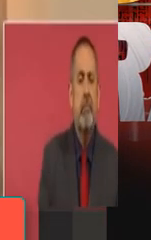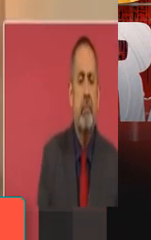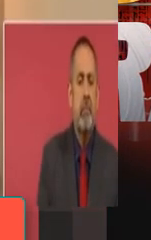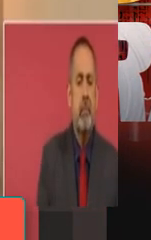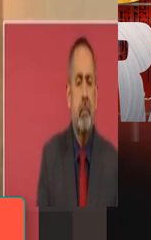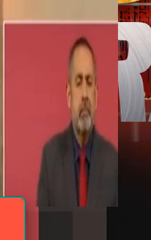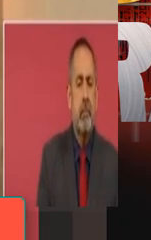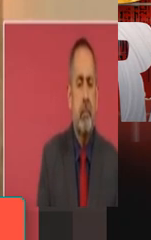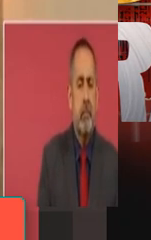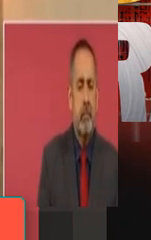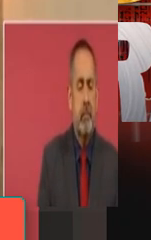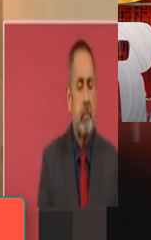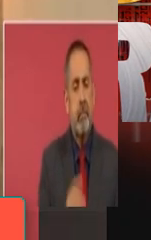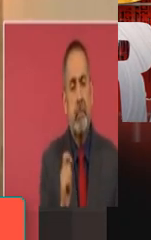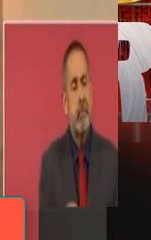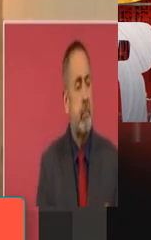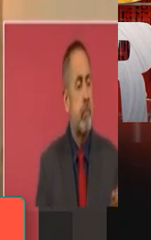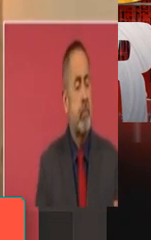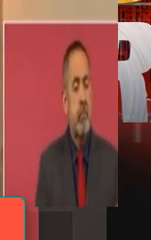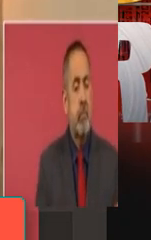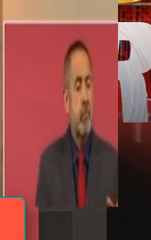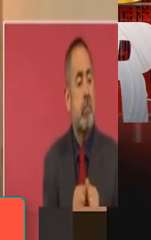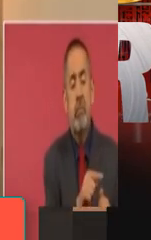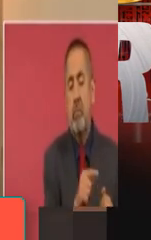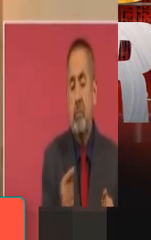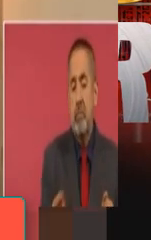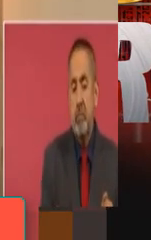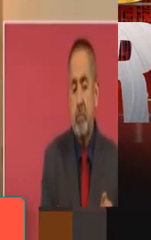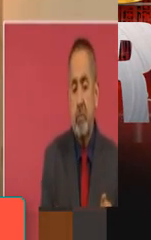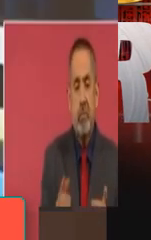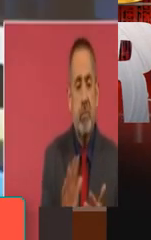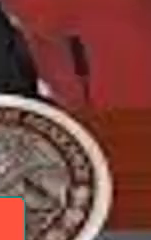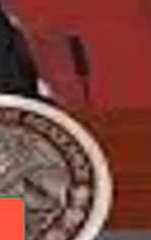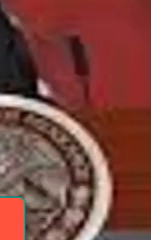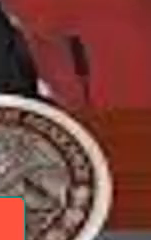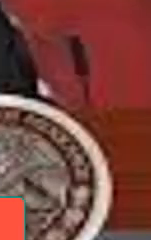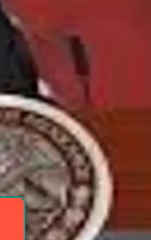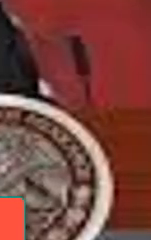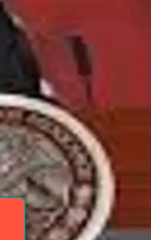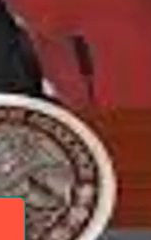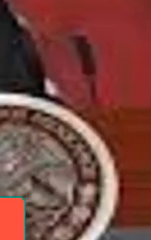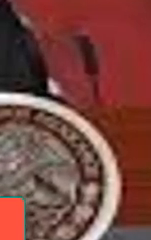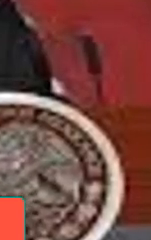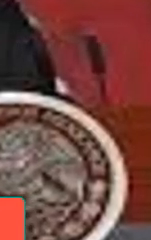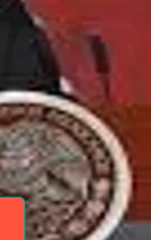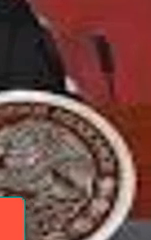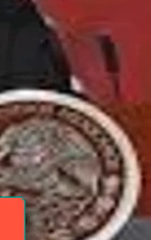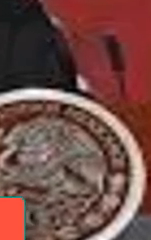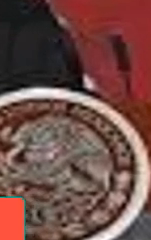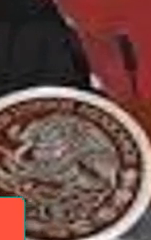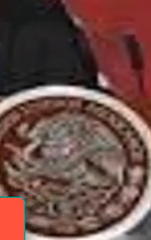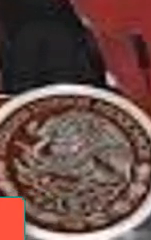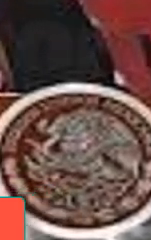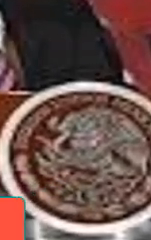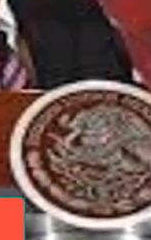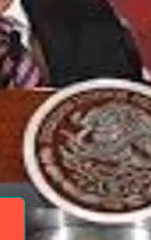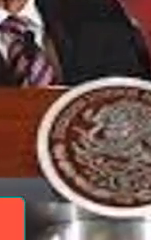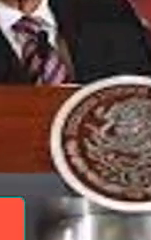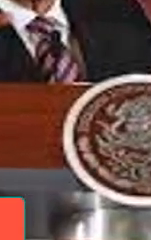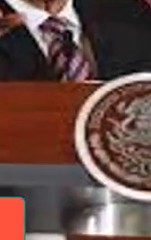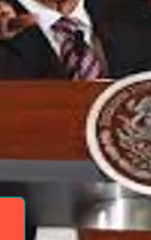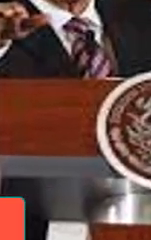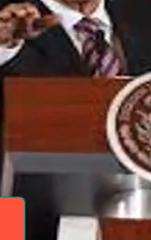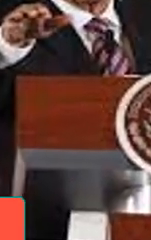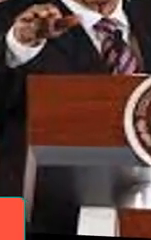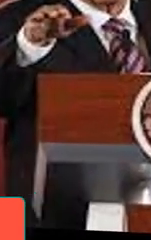exagerar, mantienen o mantuvieron vínculos con la delincuencia organizada? López Obrador también destacó que en su país no